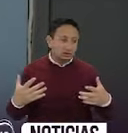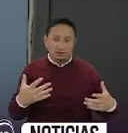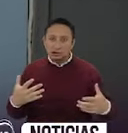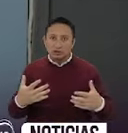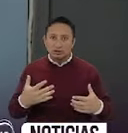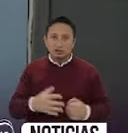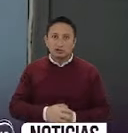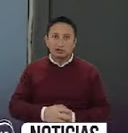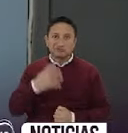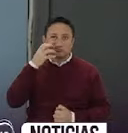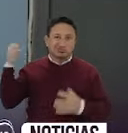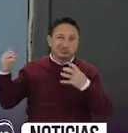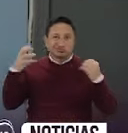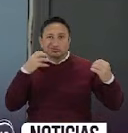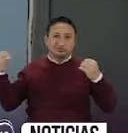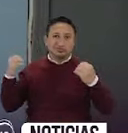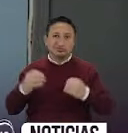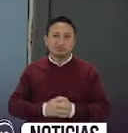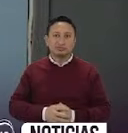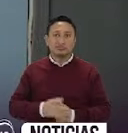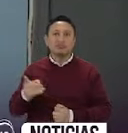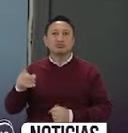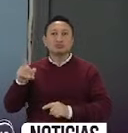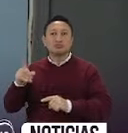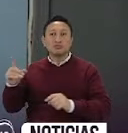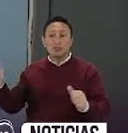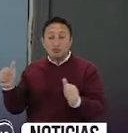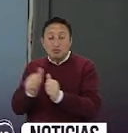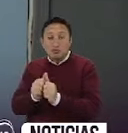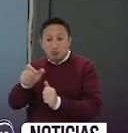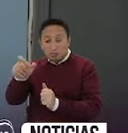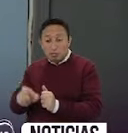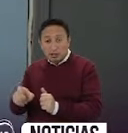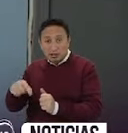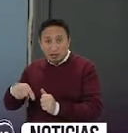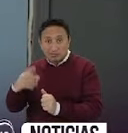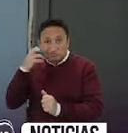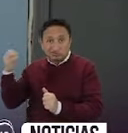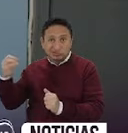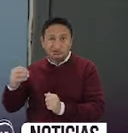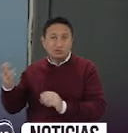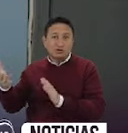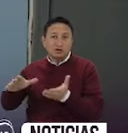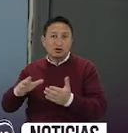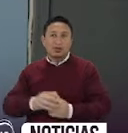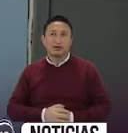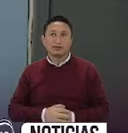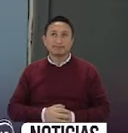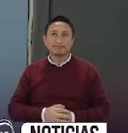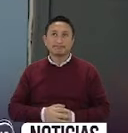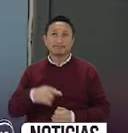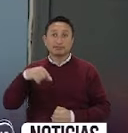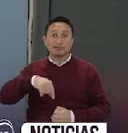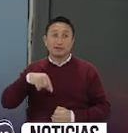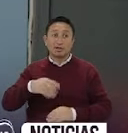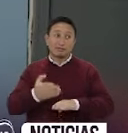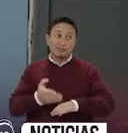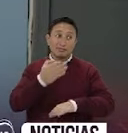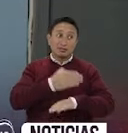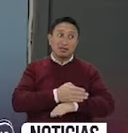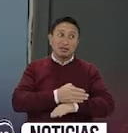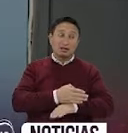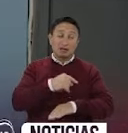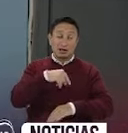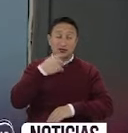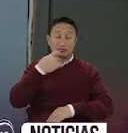recurrir al canibalismo, justamente de uno de los compañeros con los cuales compartían el espacio. Esta es una situación que ya se ha venido dando desde un